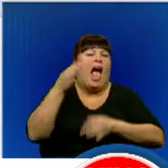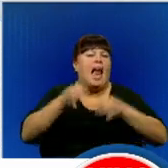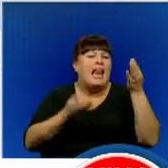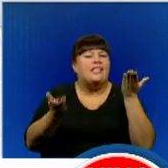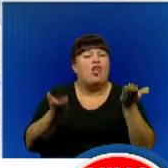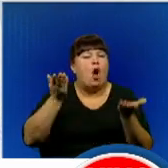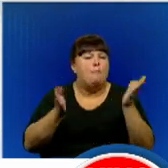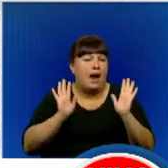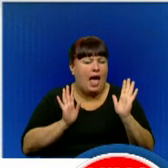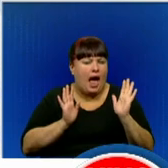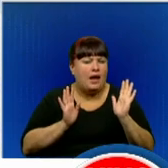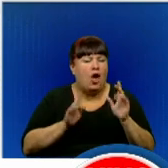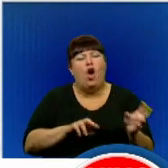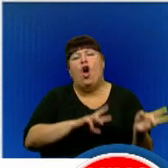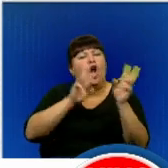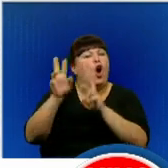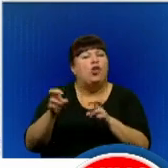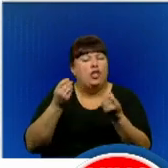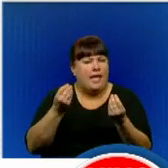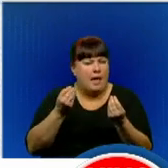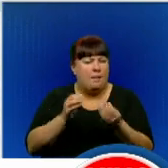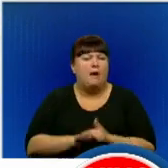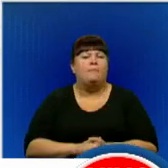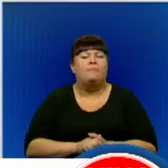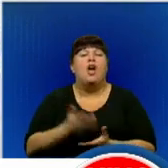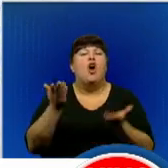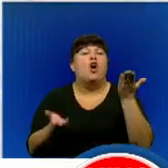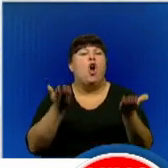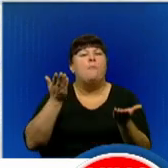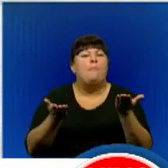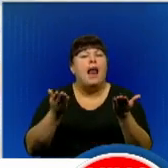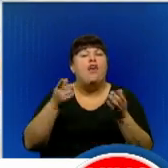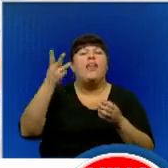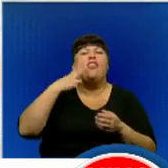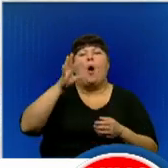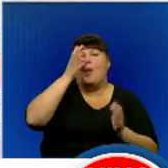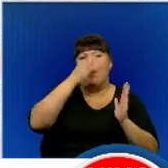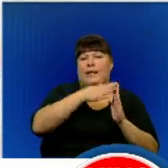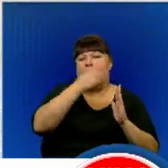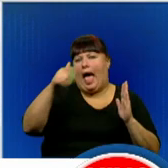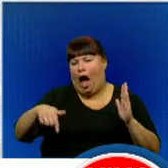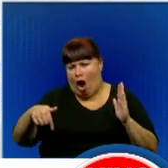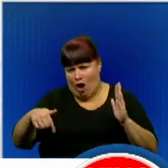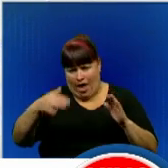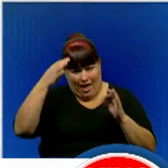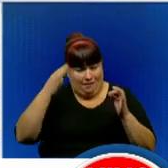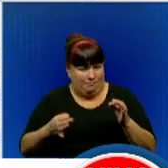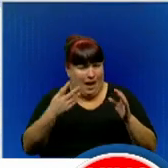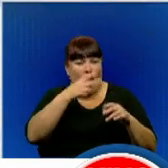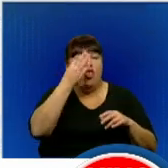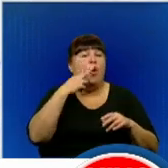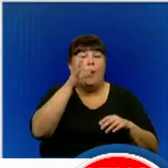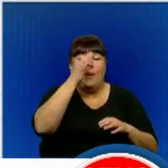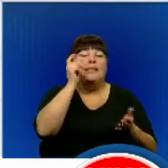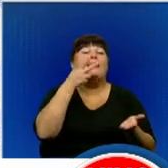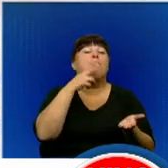comparativo otra cuestión es que se compara con lo vigente en el 2020 que en realidad está suspendido el